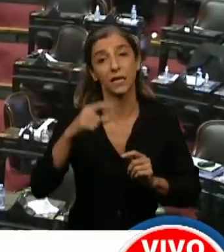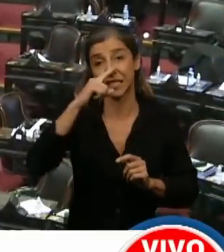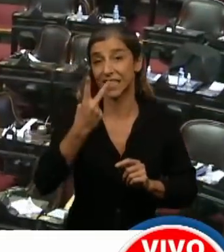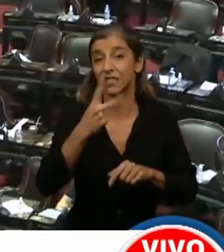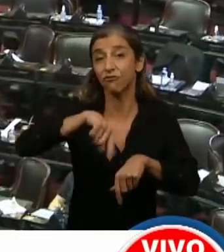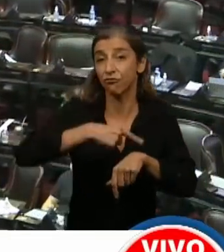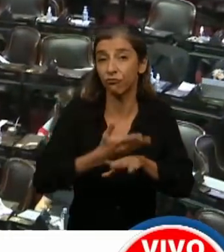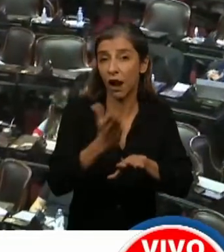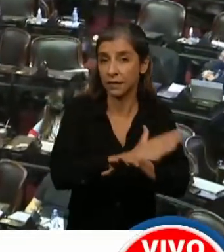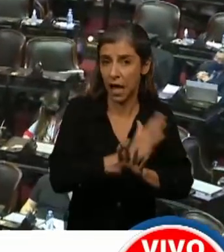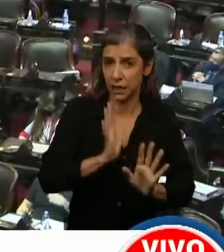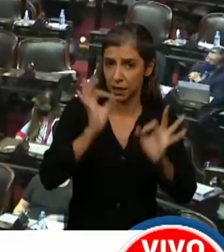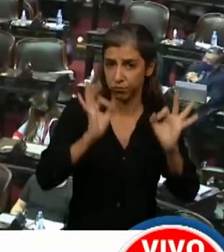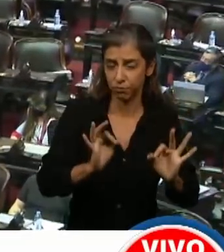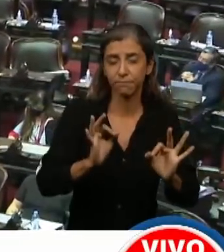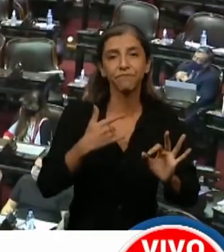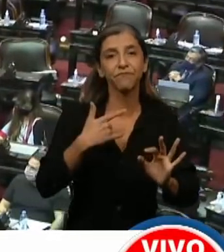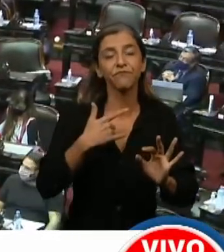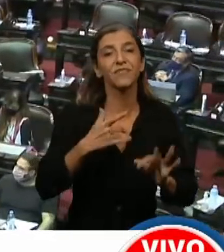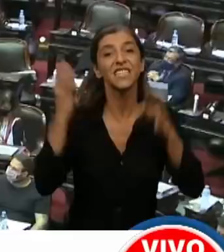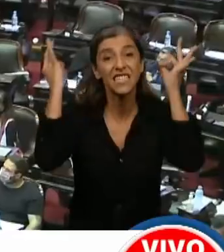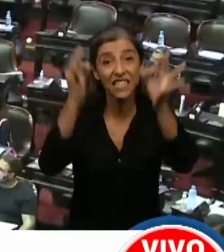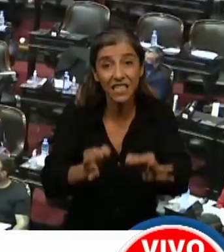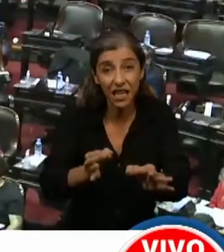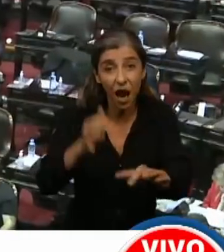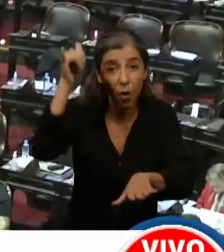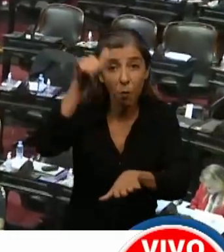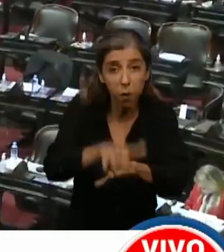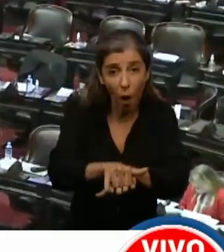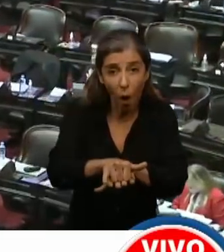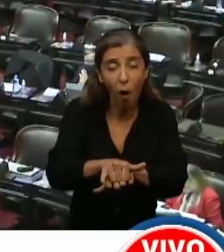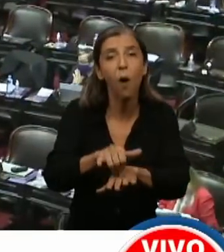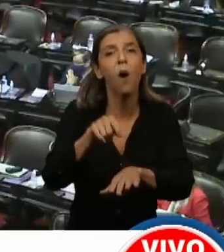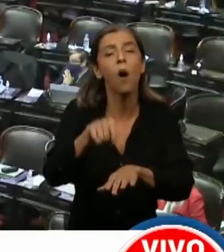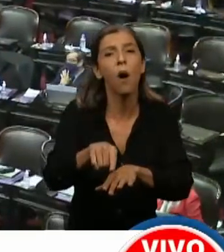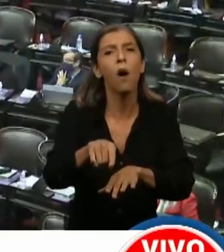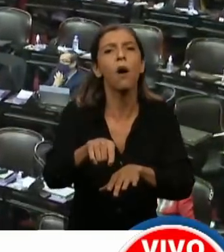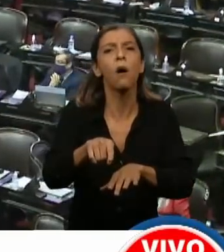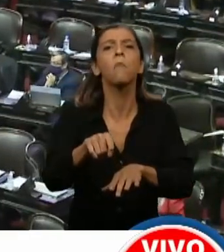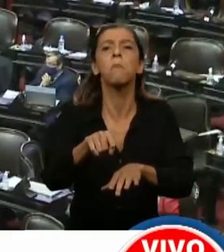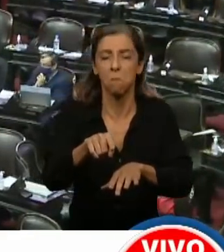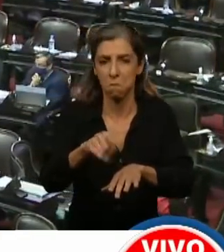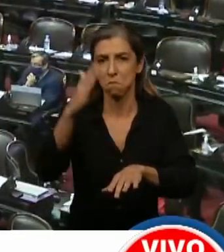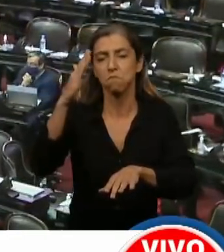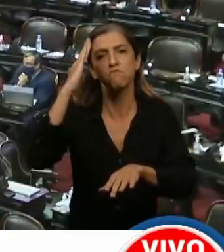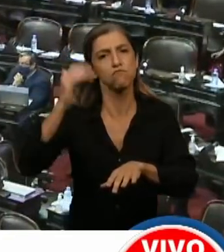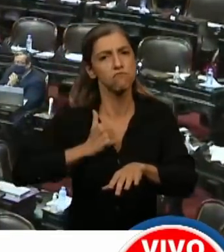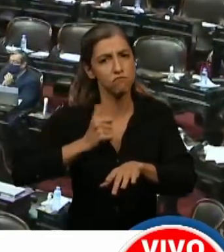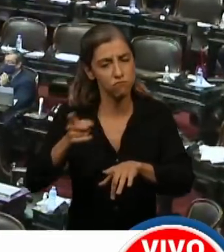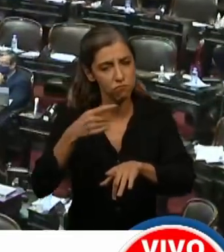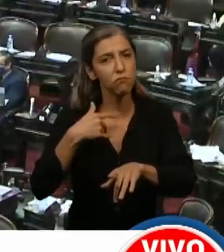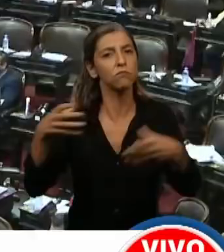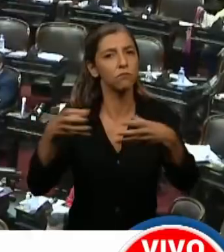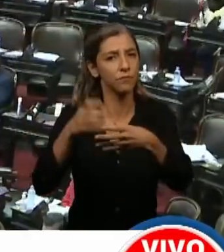Aterrizamos y la guardia policial del gobernador Infran nos esperó, nos acompañó, nos